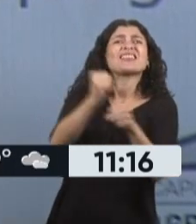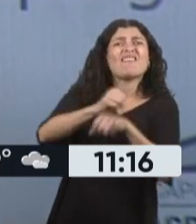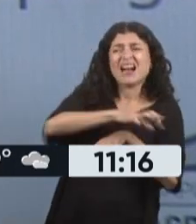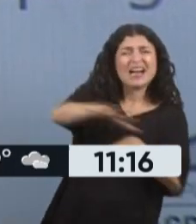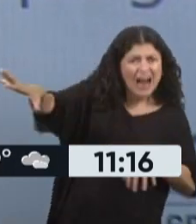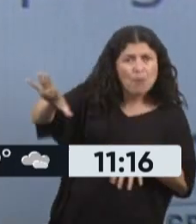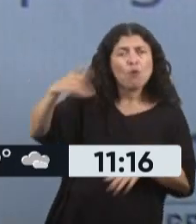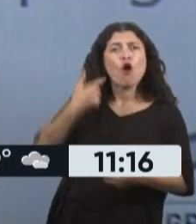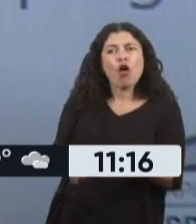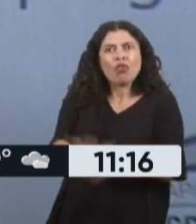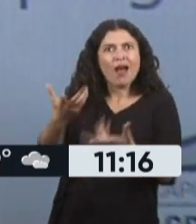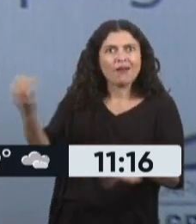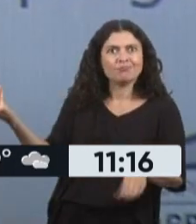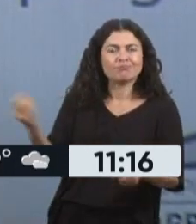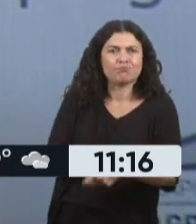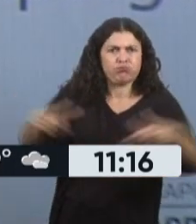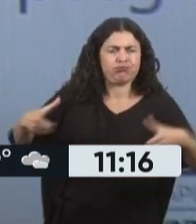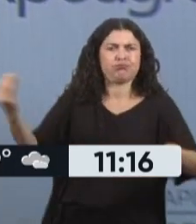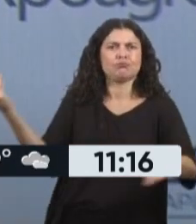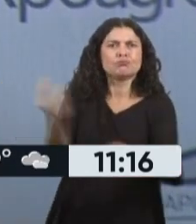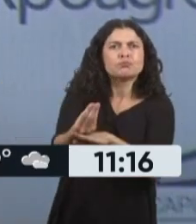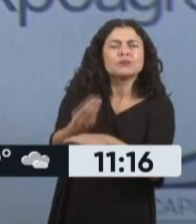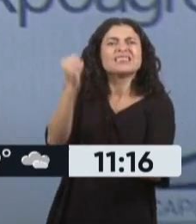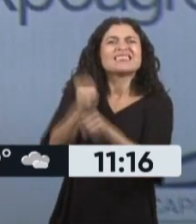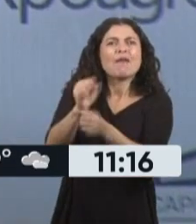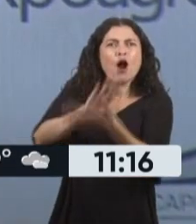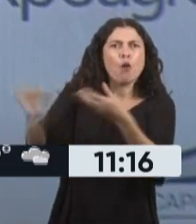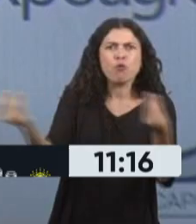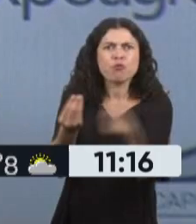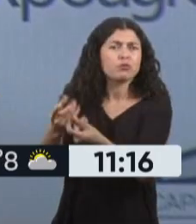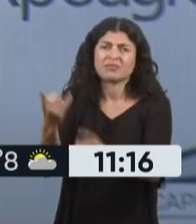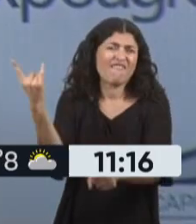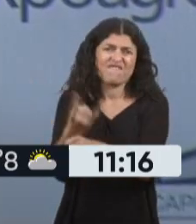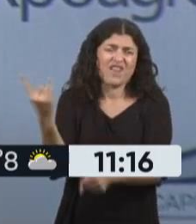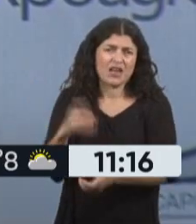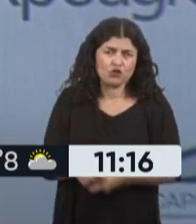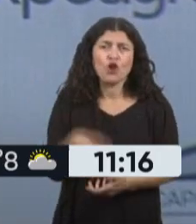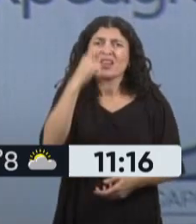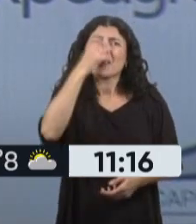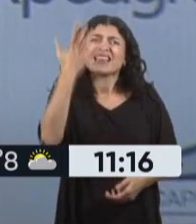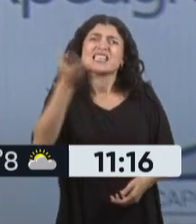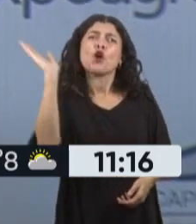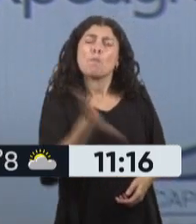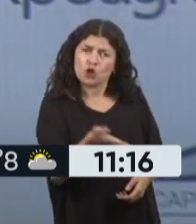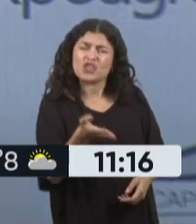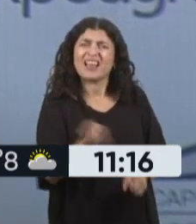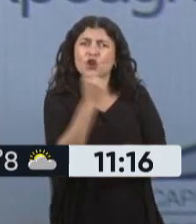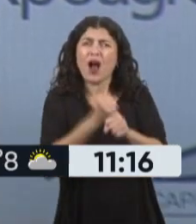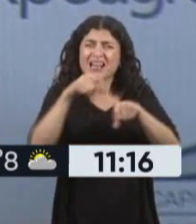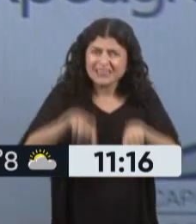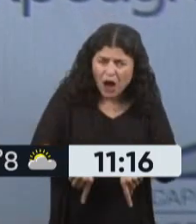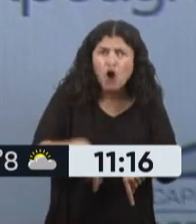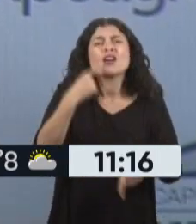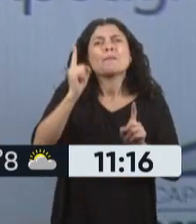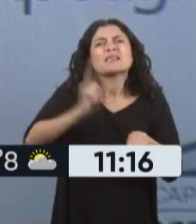del último año, la participación del sector agroindustrial en el empleo formal es de aproximadamente el 25%, incluyendo el procesamiento de